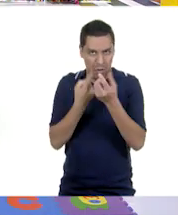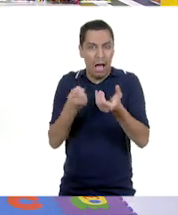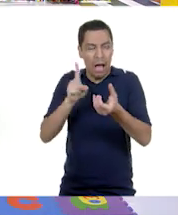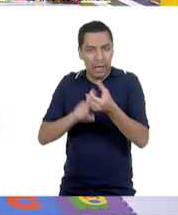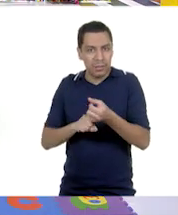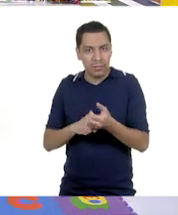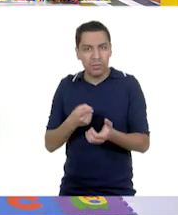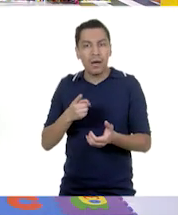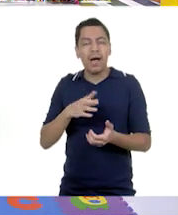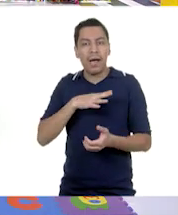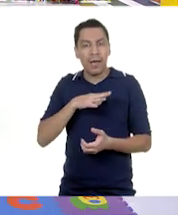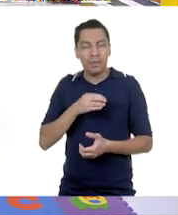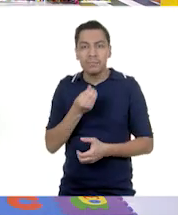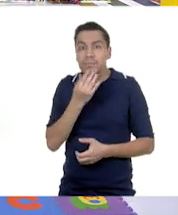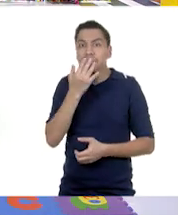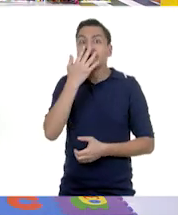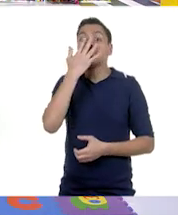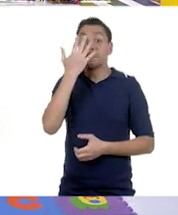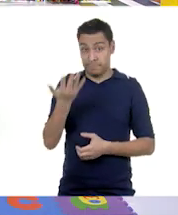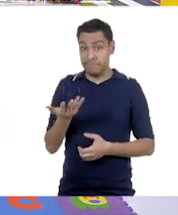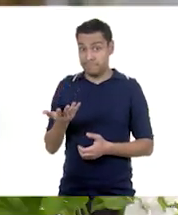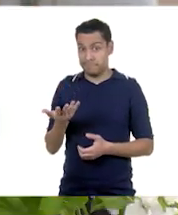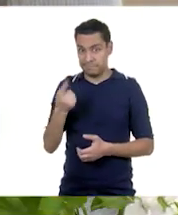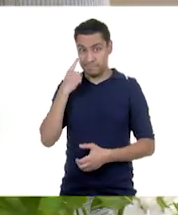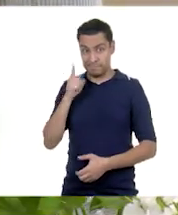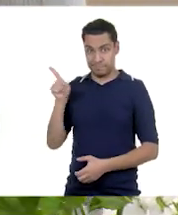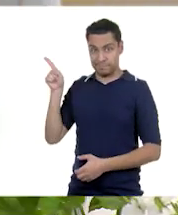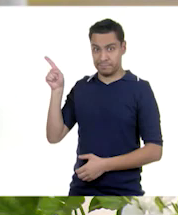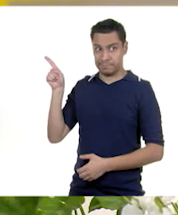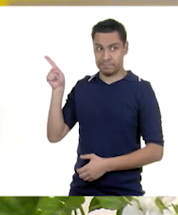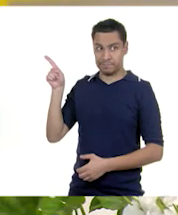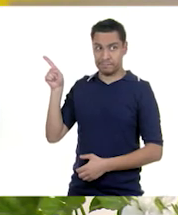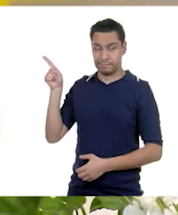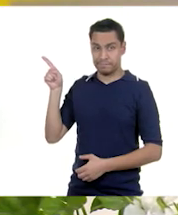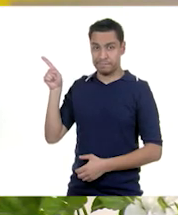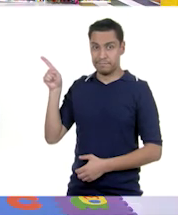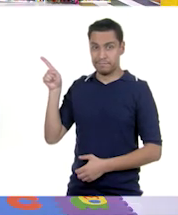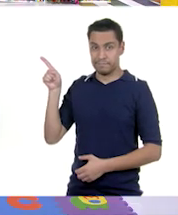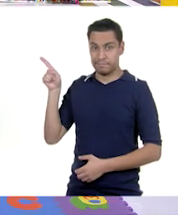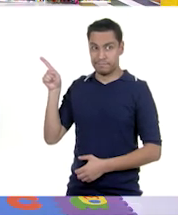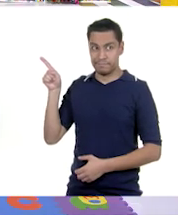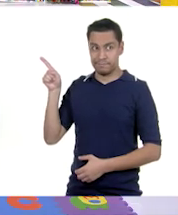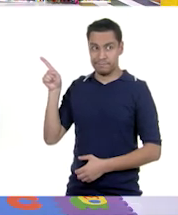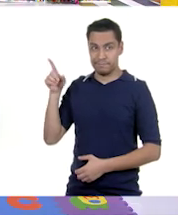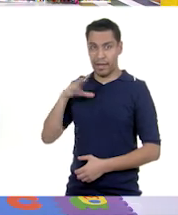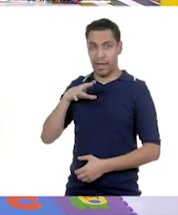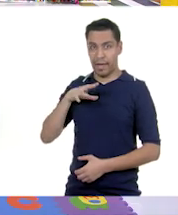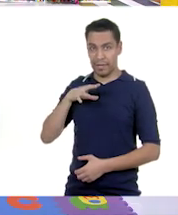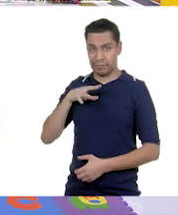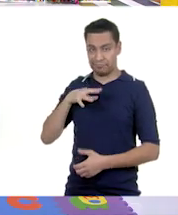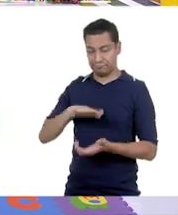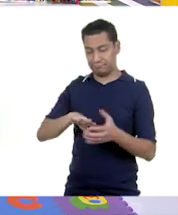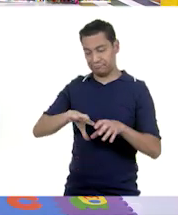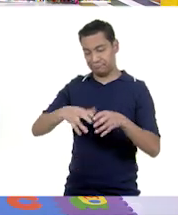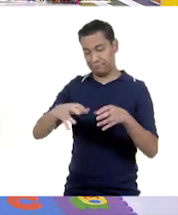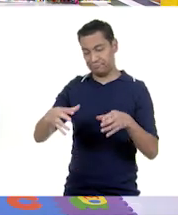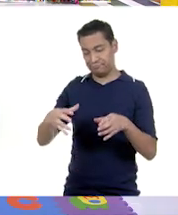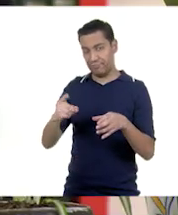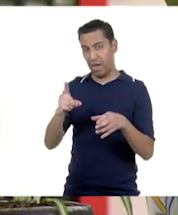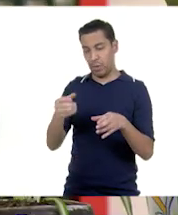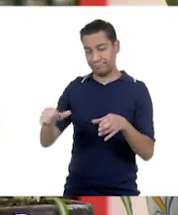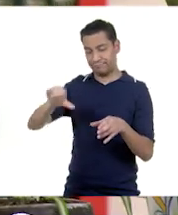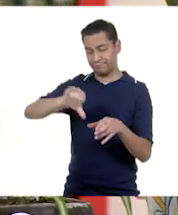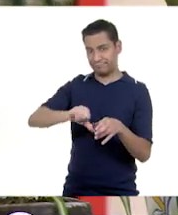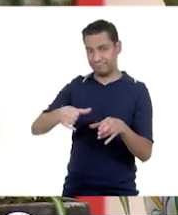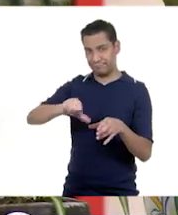por también. Por supuesto. Si notas, por ejemplo, incluso aquí tenemos una que tenemos en agua. Sí, así es. No lo tenemos precisamente